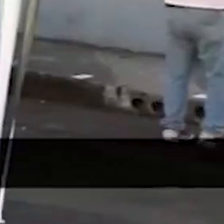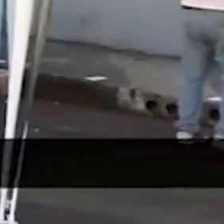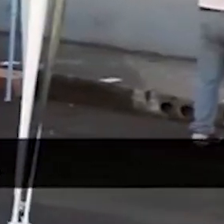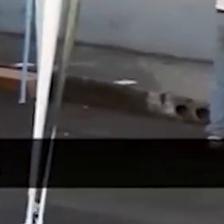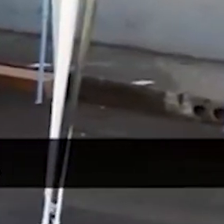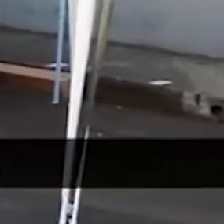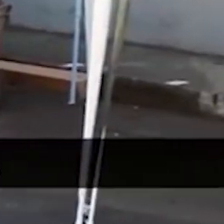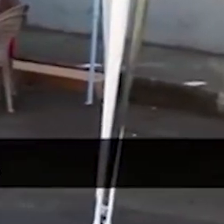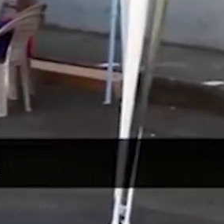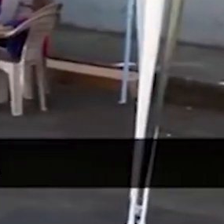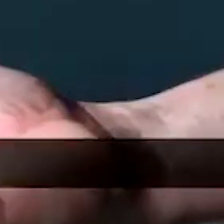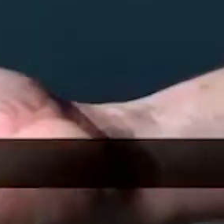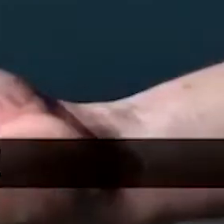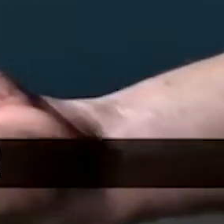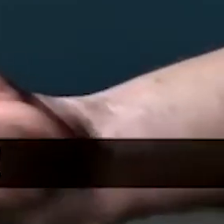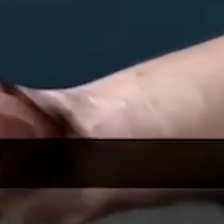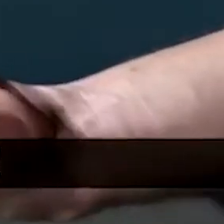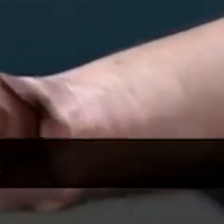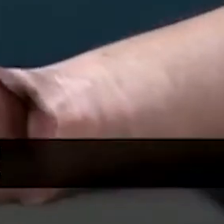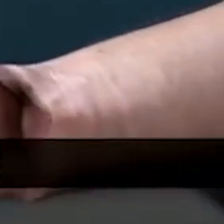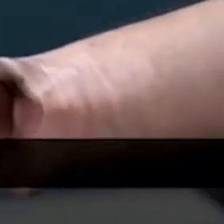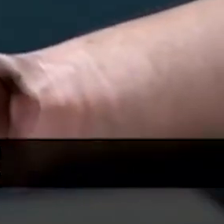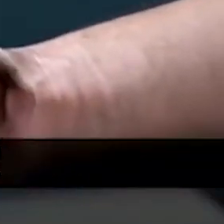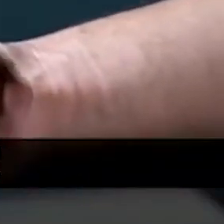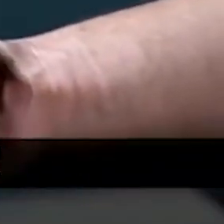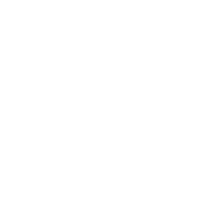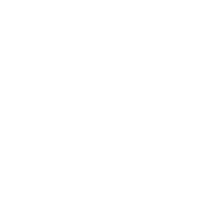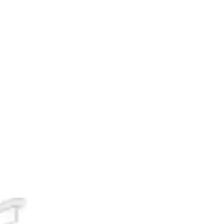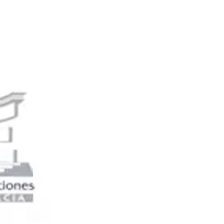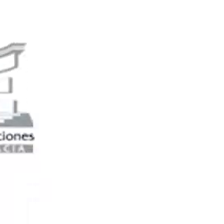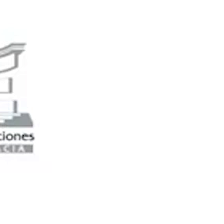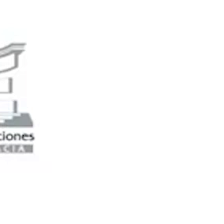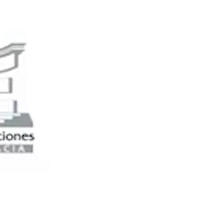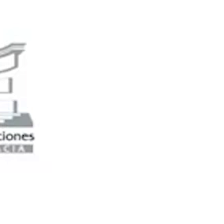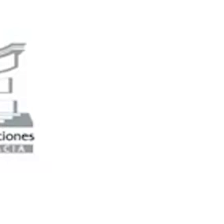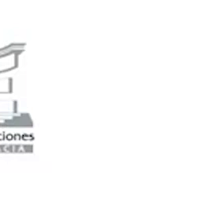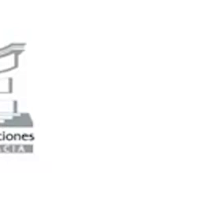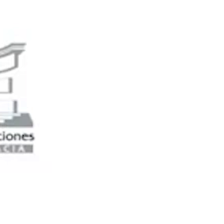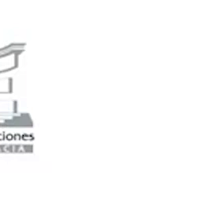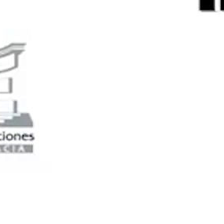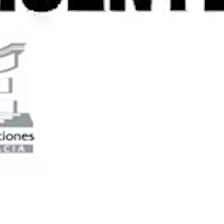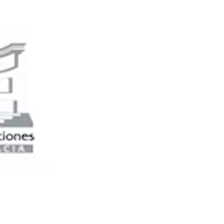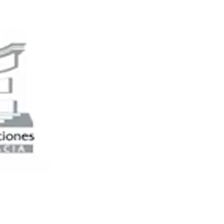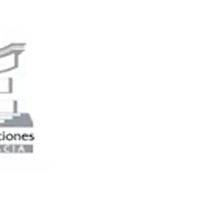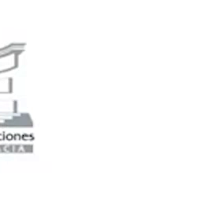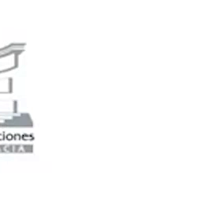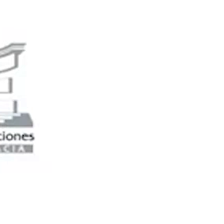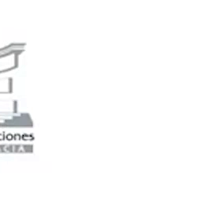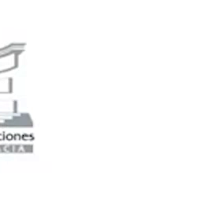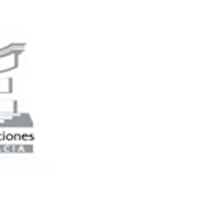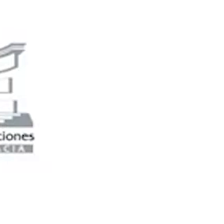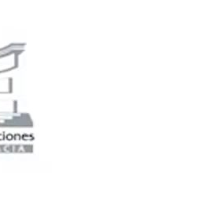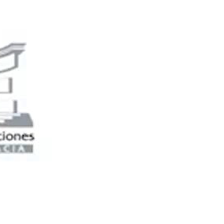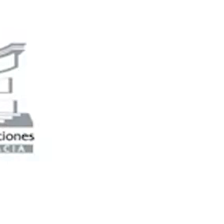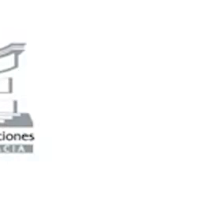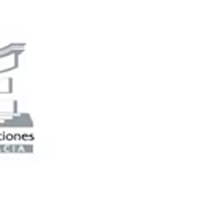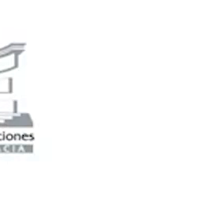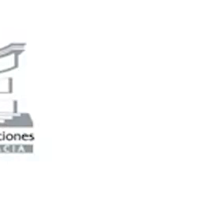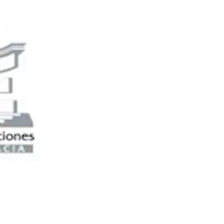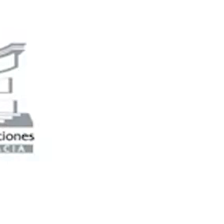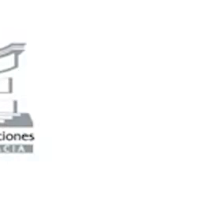da igual. Preséntese y sea responsable con Costa Rica. Un voto informado es un voto inteligente.